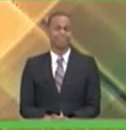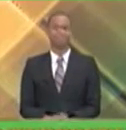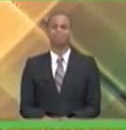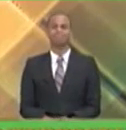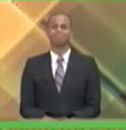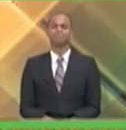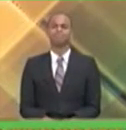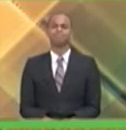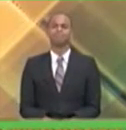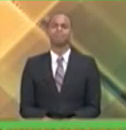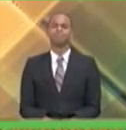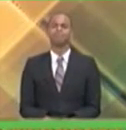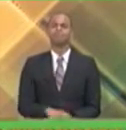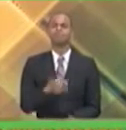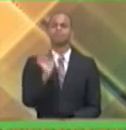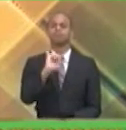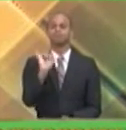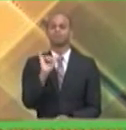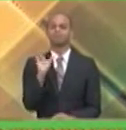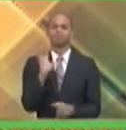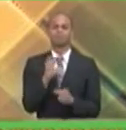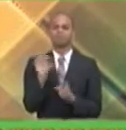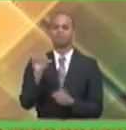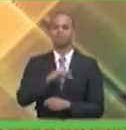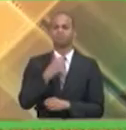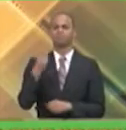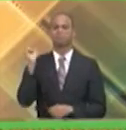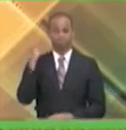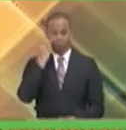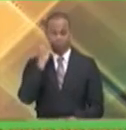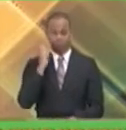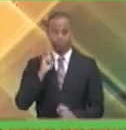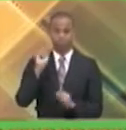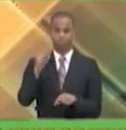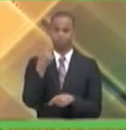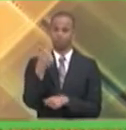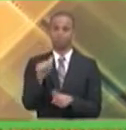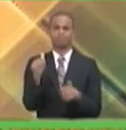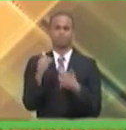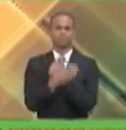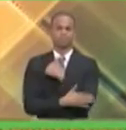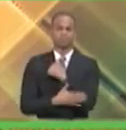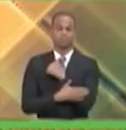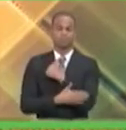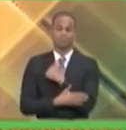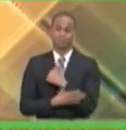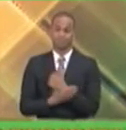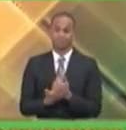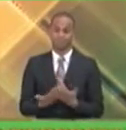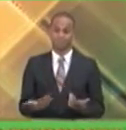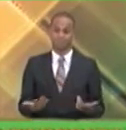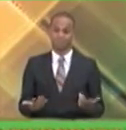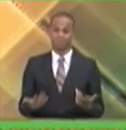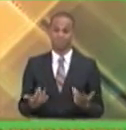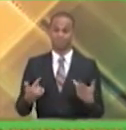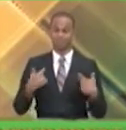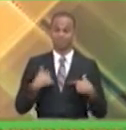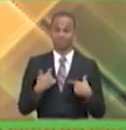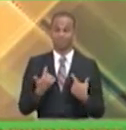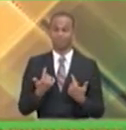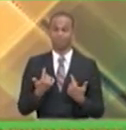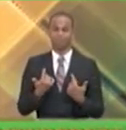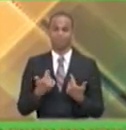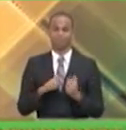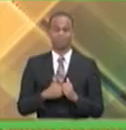Así es. Igualmente de excluido van a estar si vamos a cualquier otro país. Si va a Alemania me quedé excluido, óyeme, ¿de qué